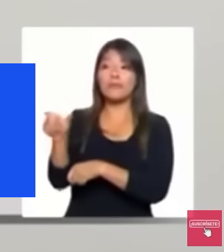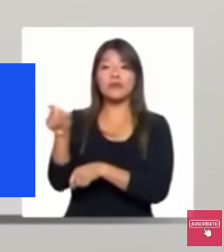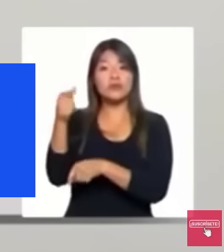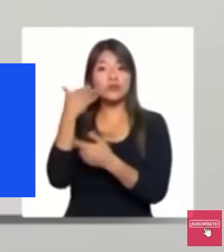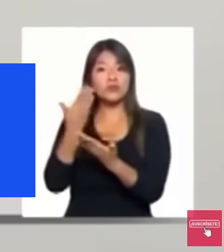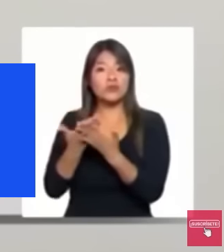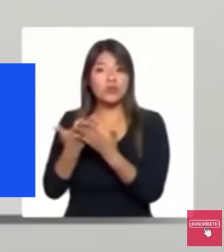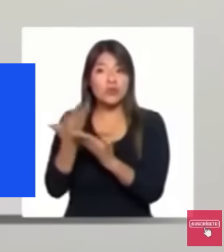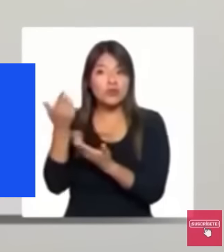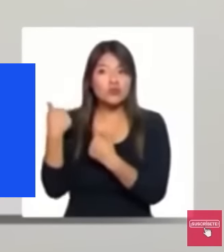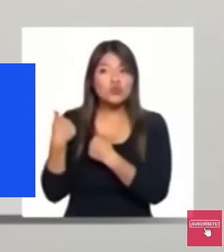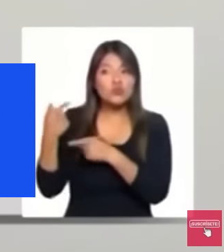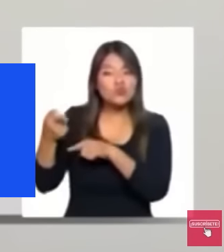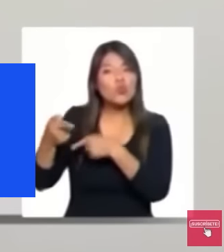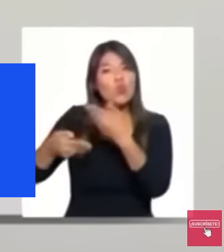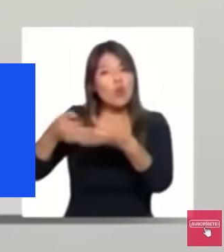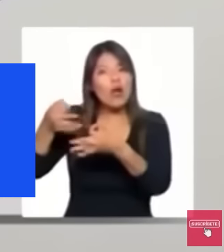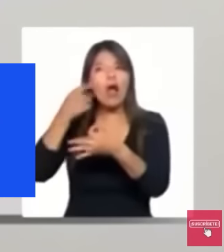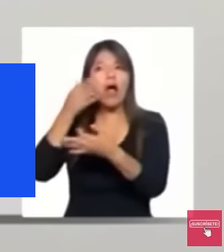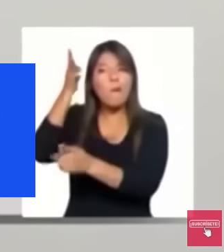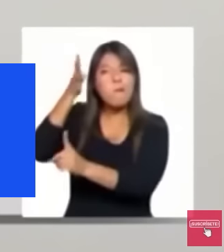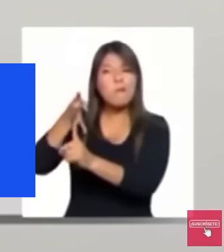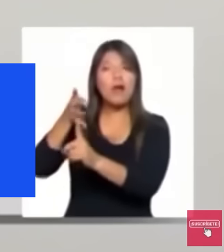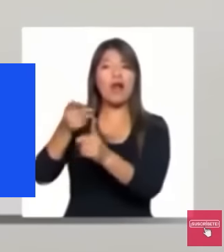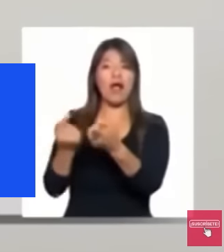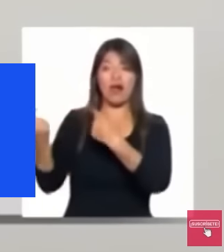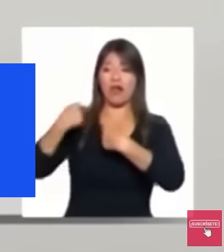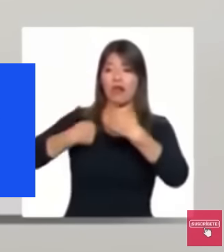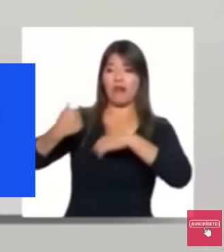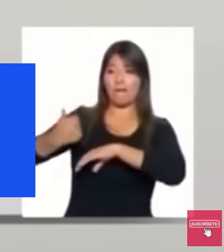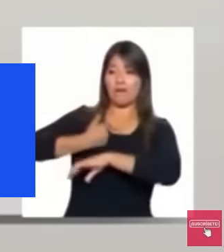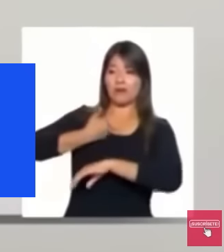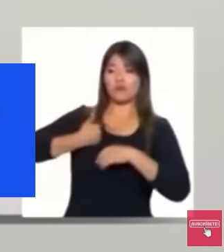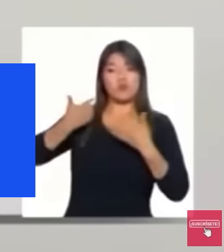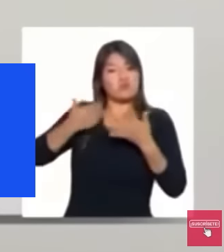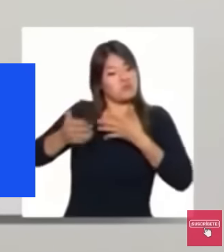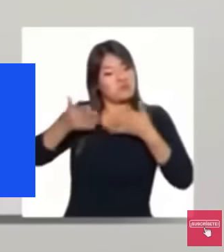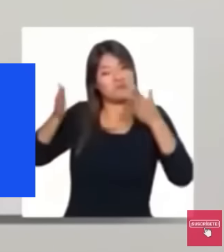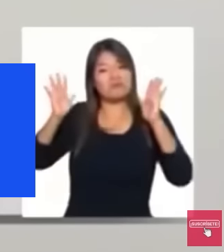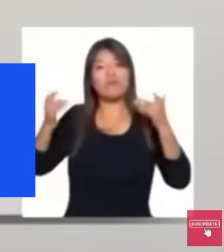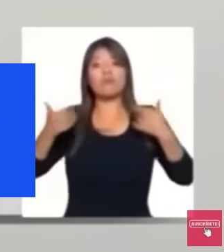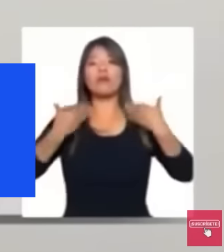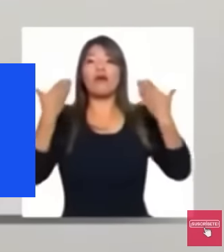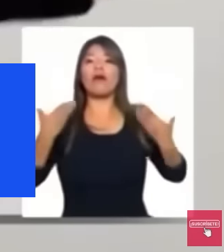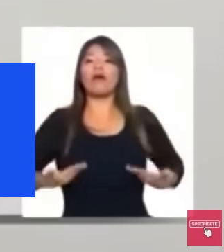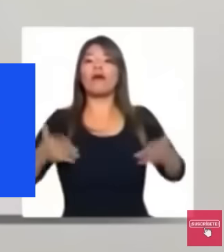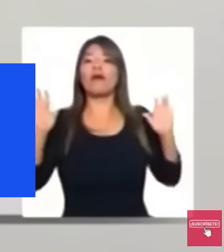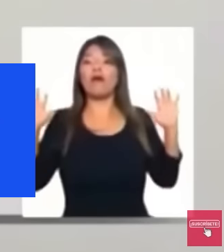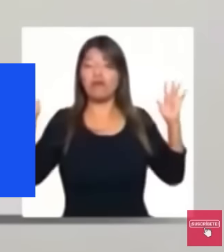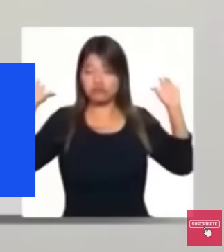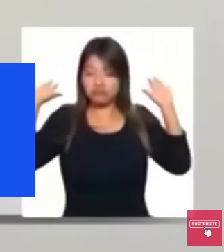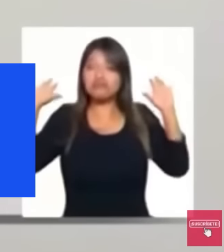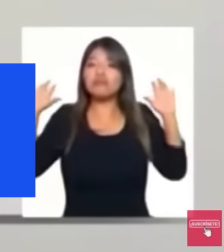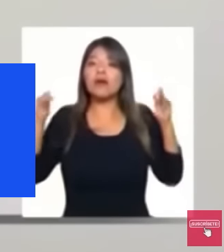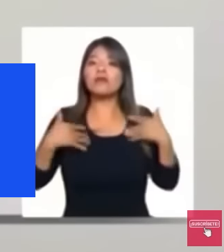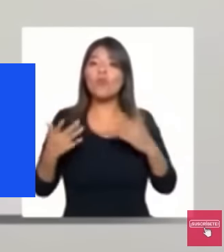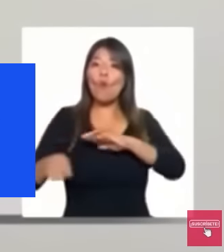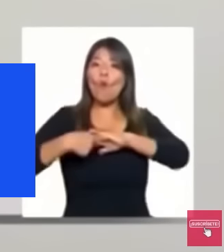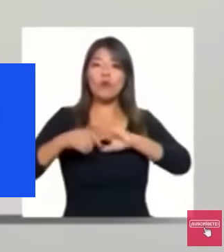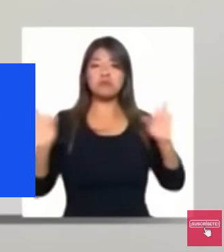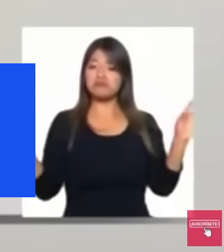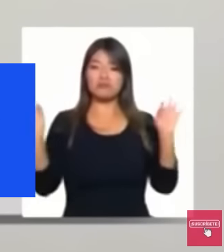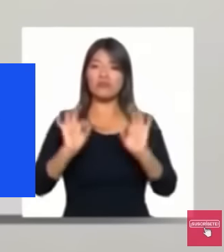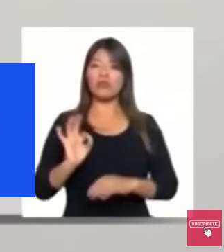lo desconectado que está de la realidad. Según Otárola, el Perú es el paraíso. Dijo que la inflación ha bajado, que la inversión minera